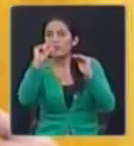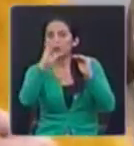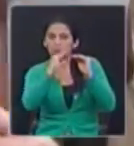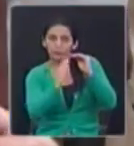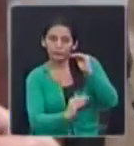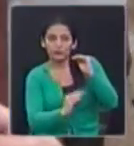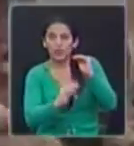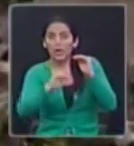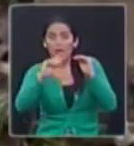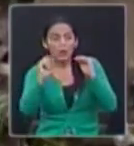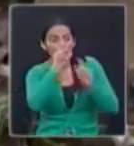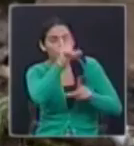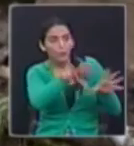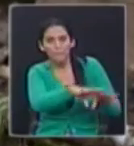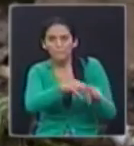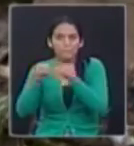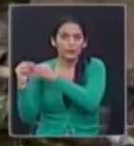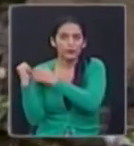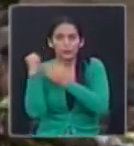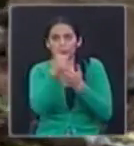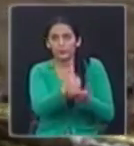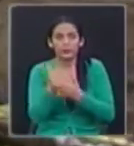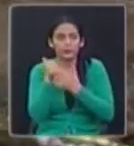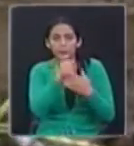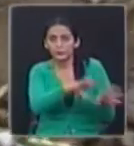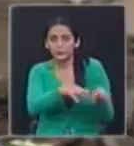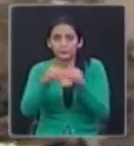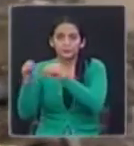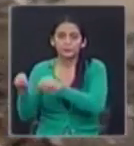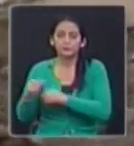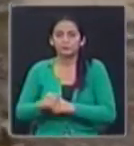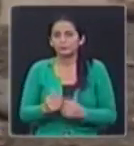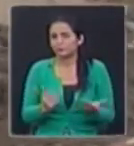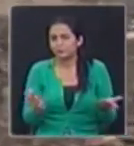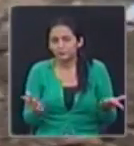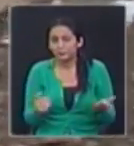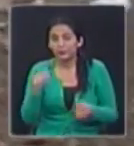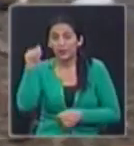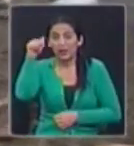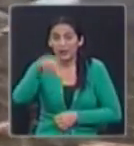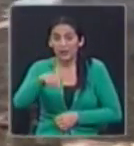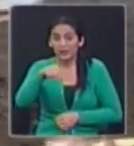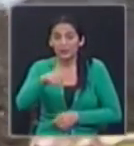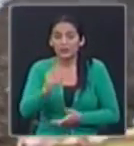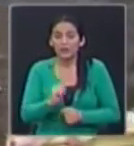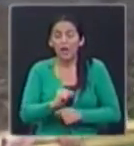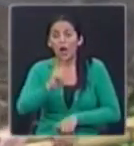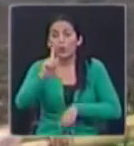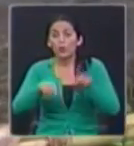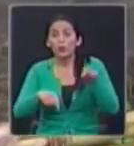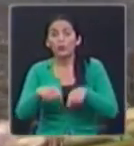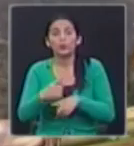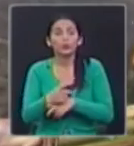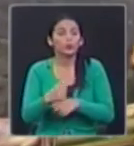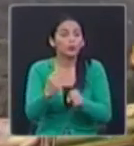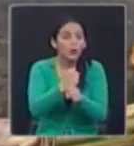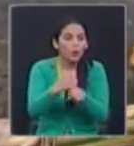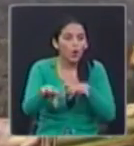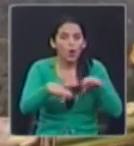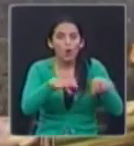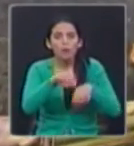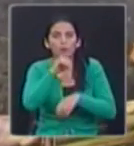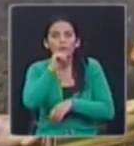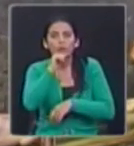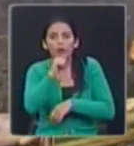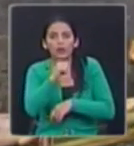ser evacuados de esa casa. Agregan que lo registrado recientemente se debe a que en el sector hay trabajos inconclusos. O alguien que le